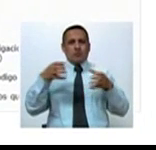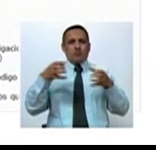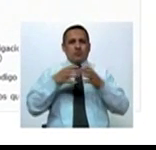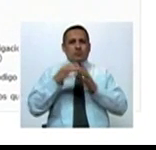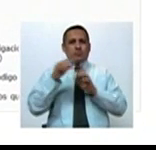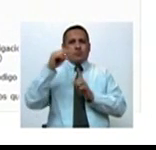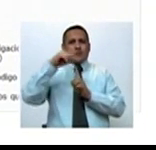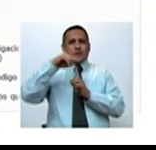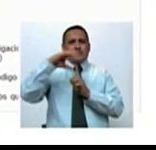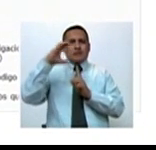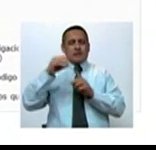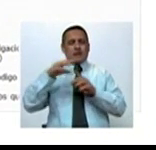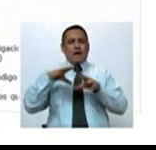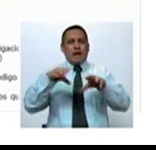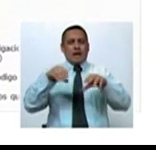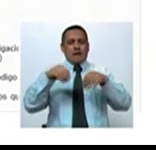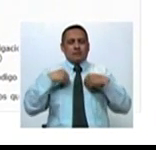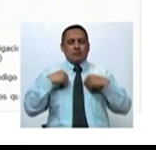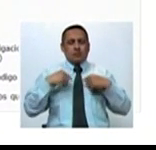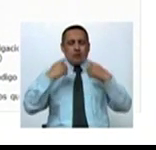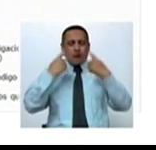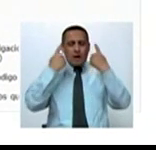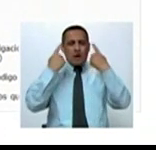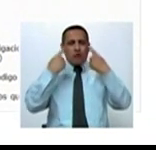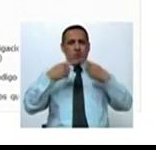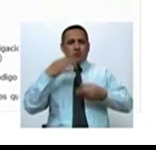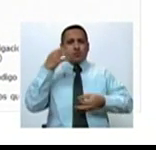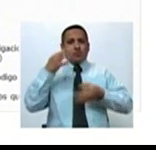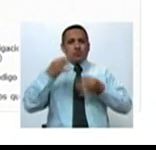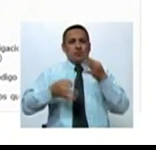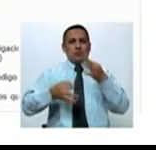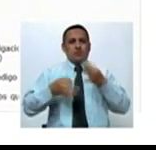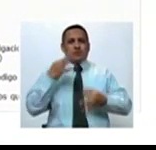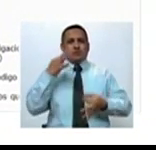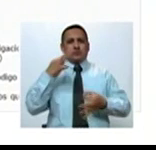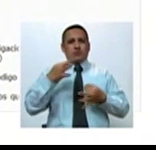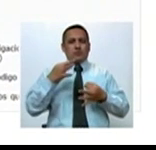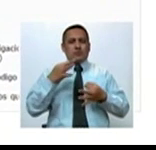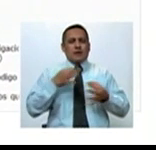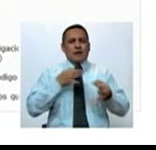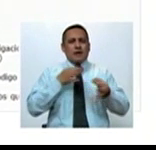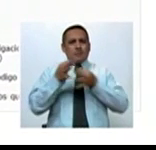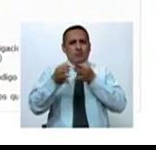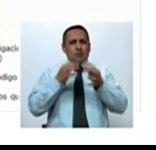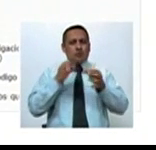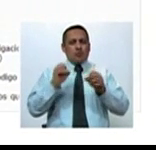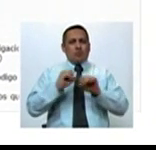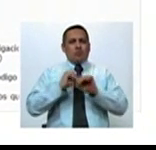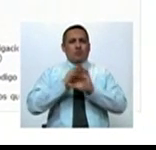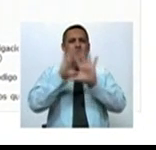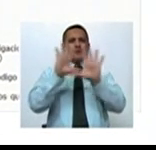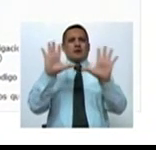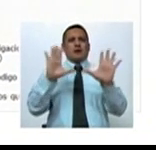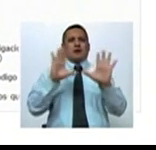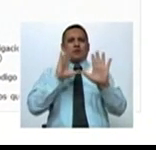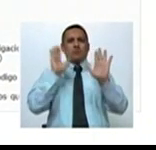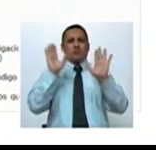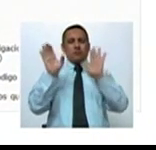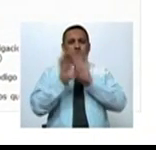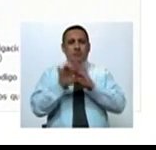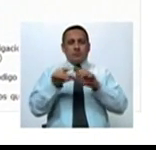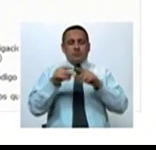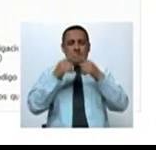el TC estimó en la sentencia de este caso, dejó en claro que